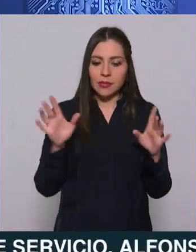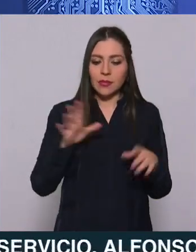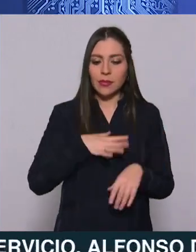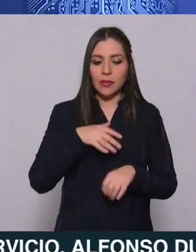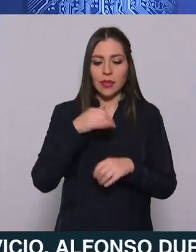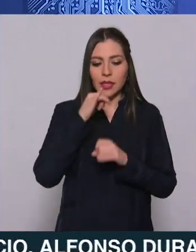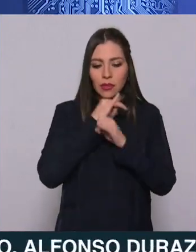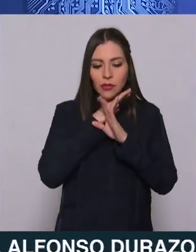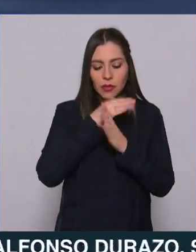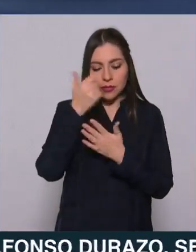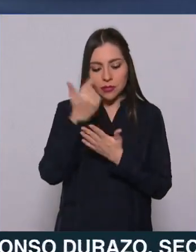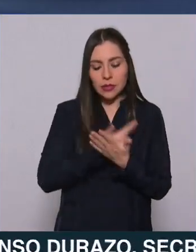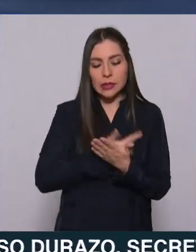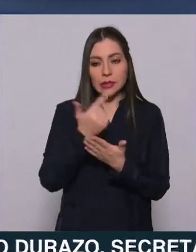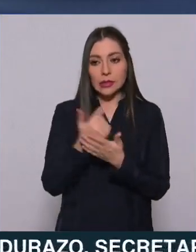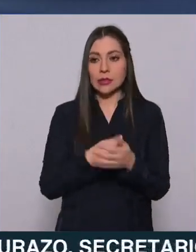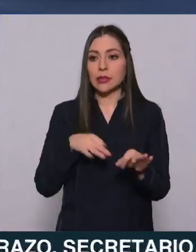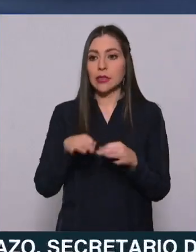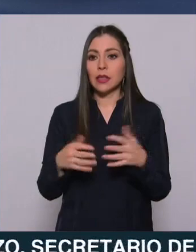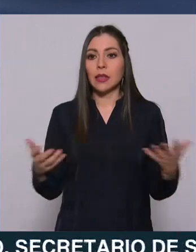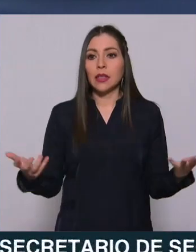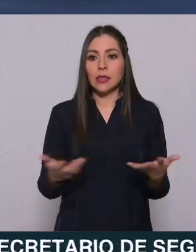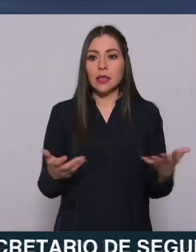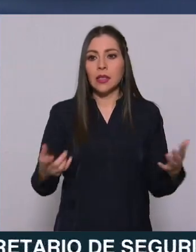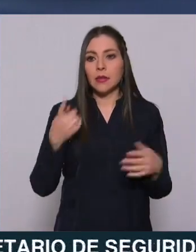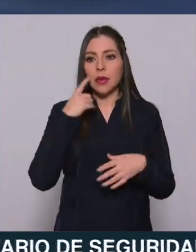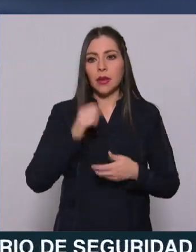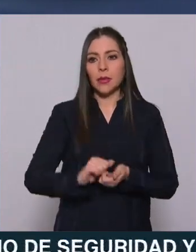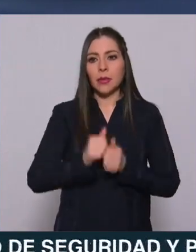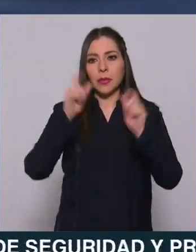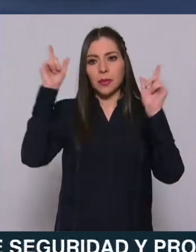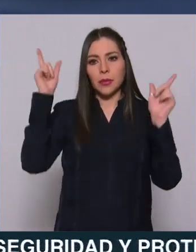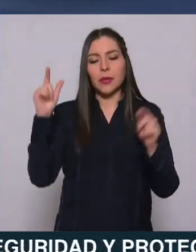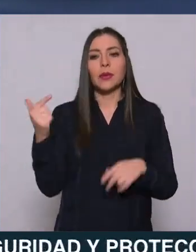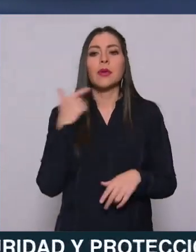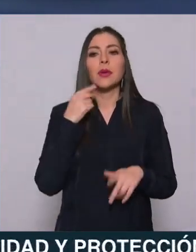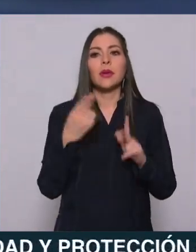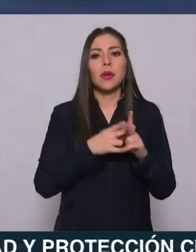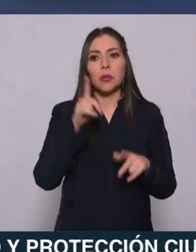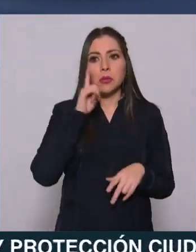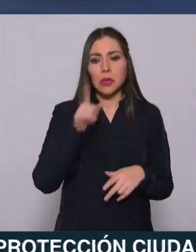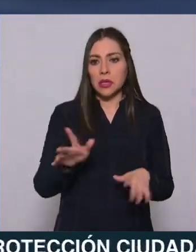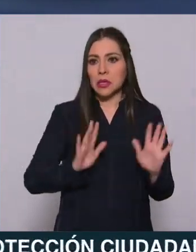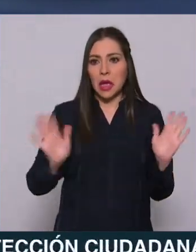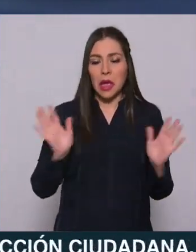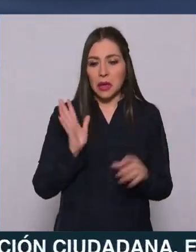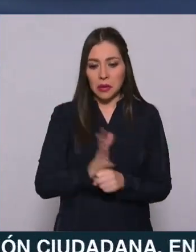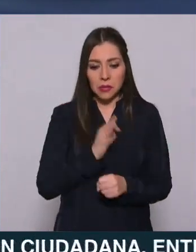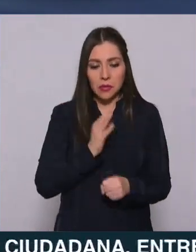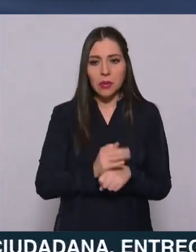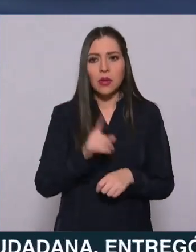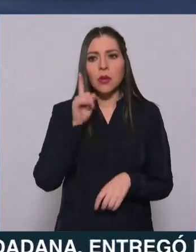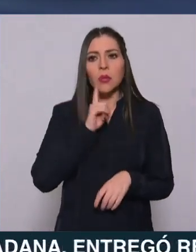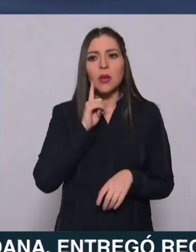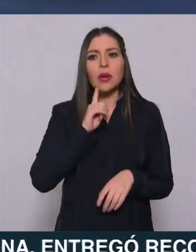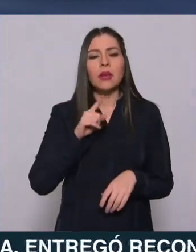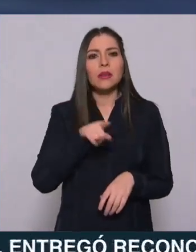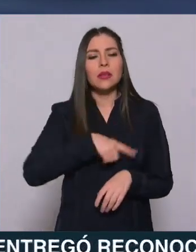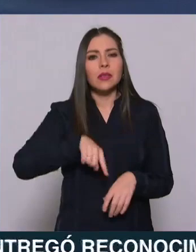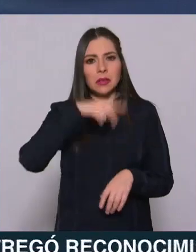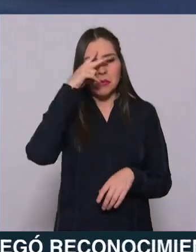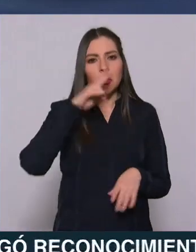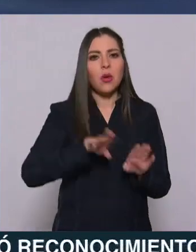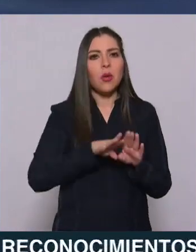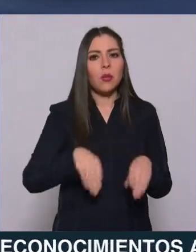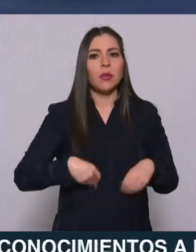estadísticas y las acciones que se van a tomar pues, para tratar de reducir el feminicidio. ¿Es suficiente? ¿Cómo lo vivimos las mujeres en México? En realidad